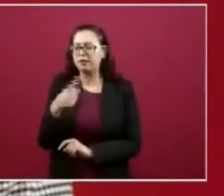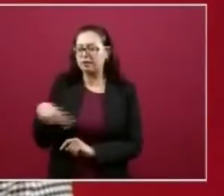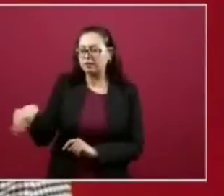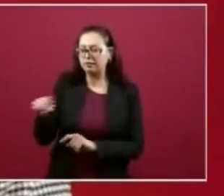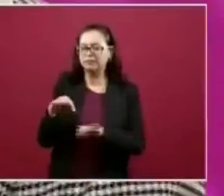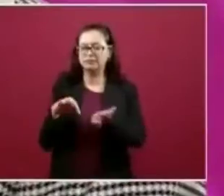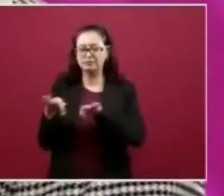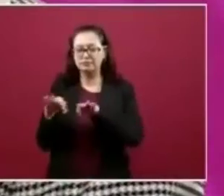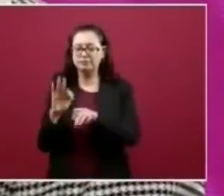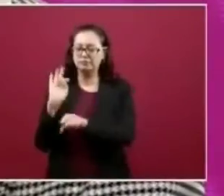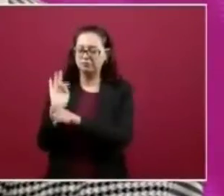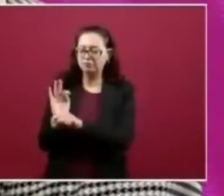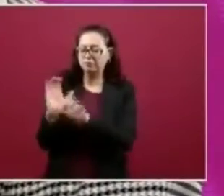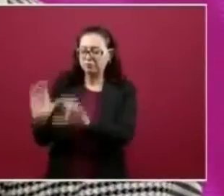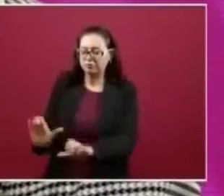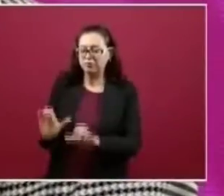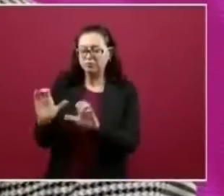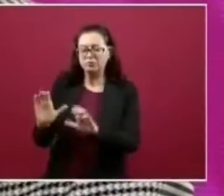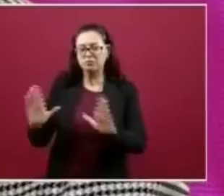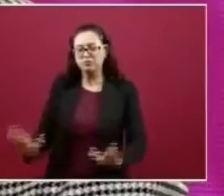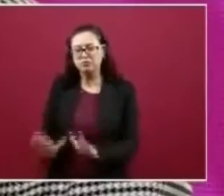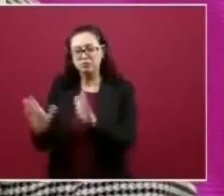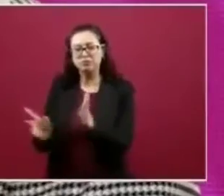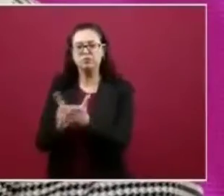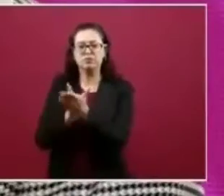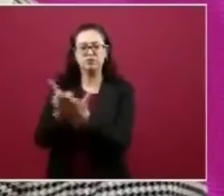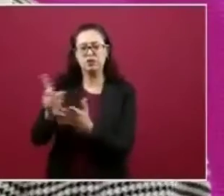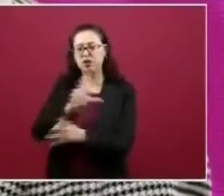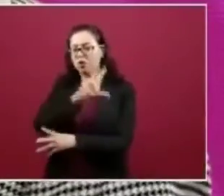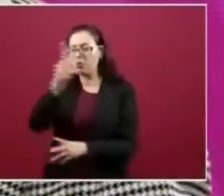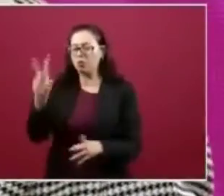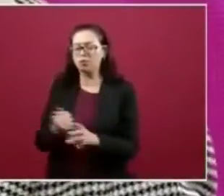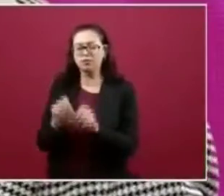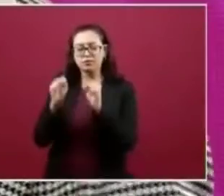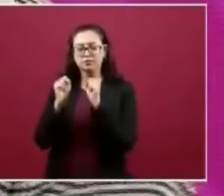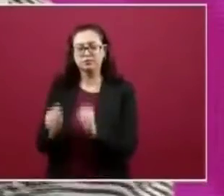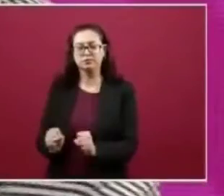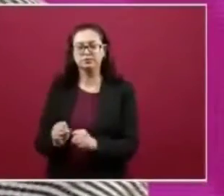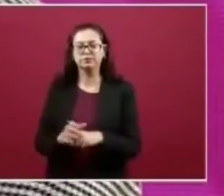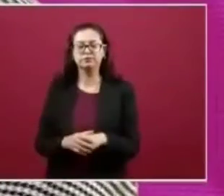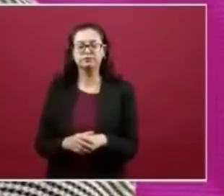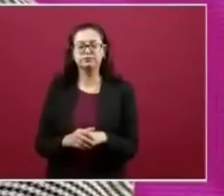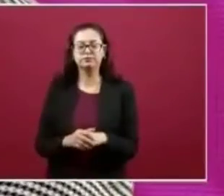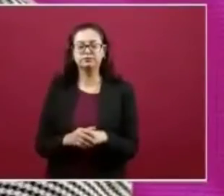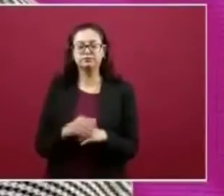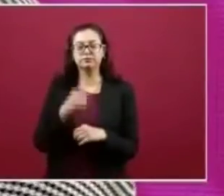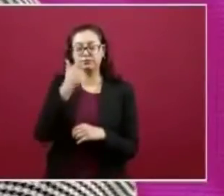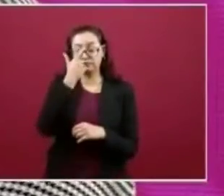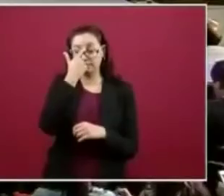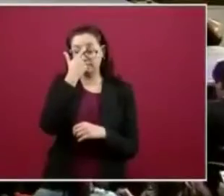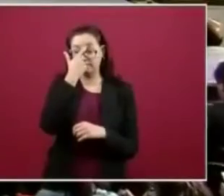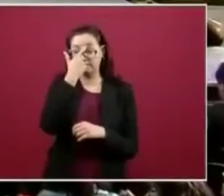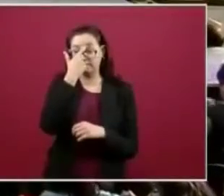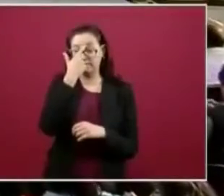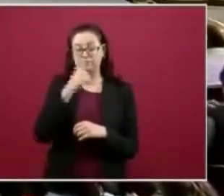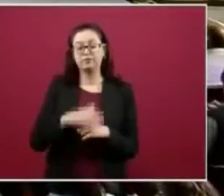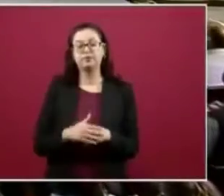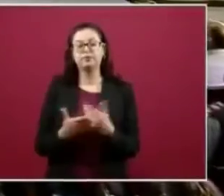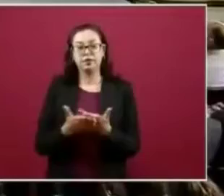defender, asegurar, promover, respetar y garantizar plenamente sus derechos. Me permito presentar a la